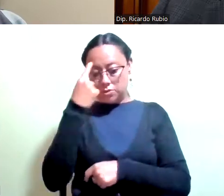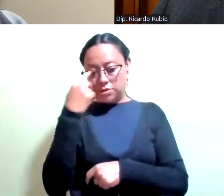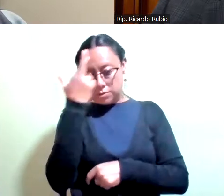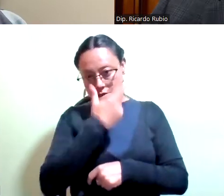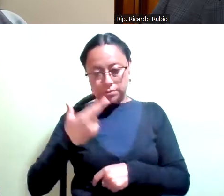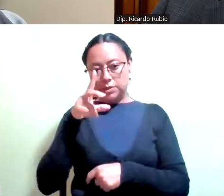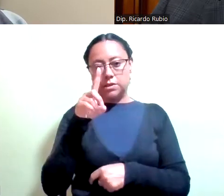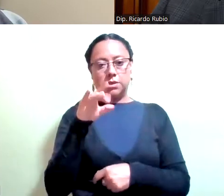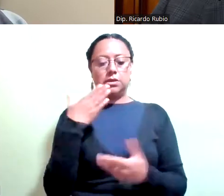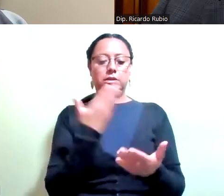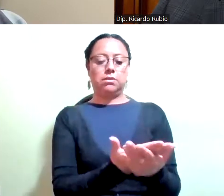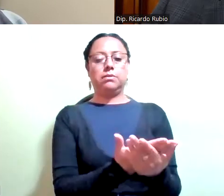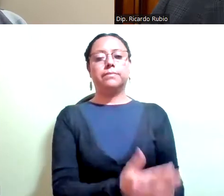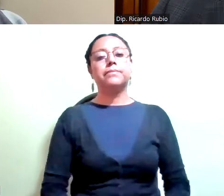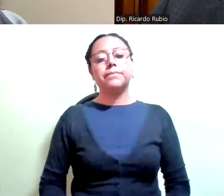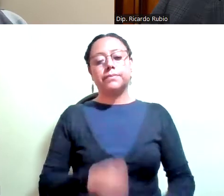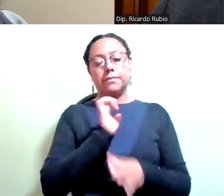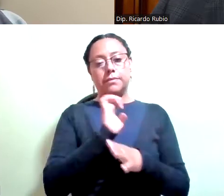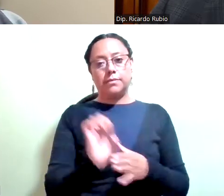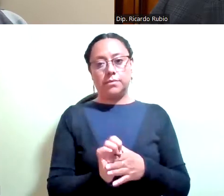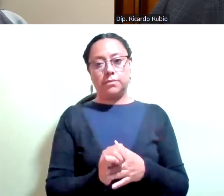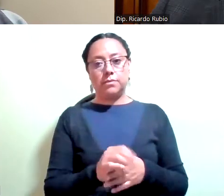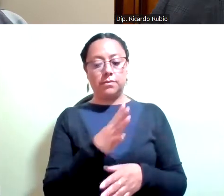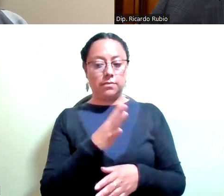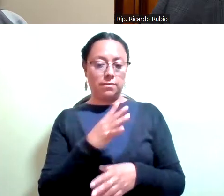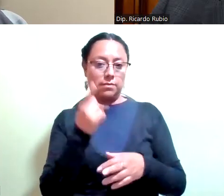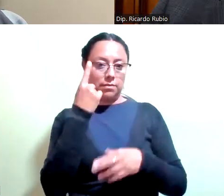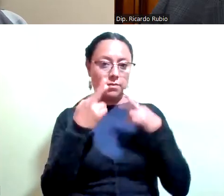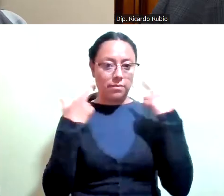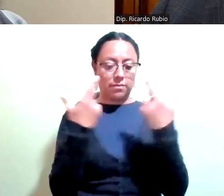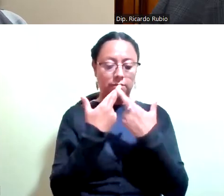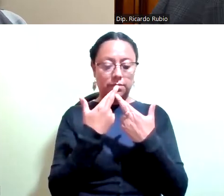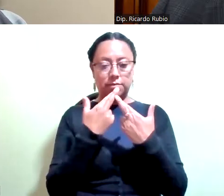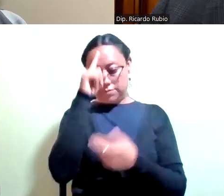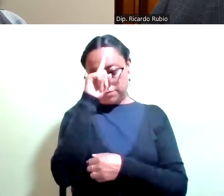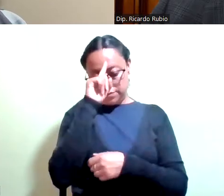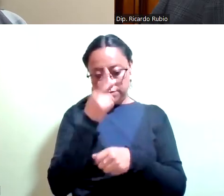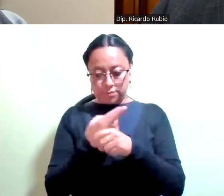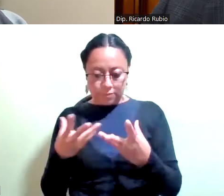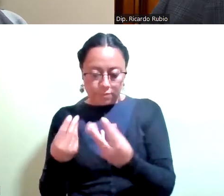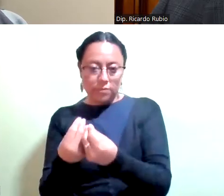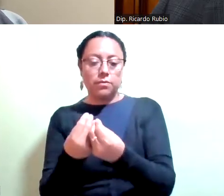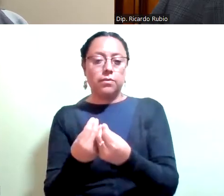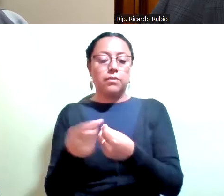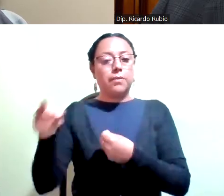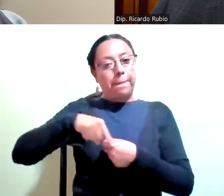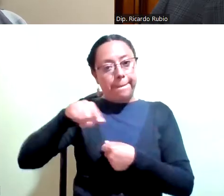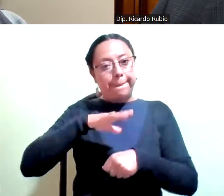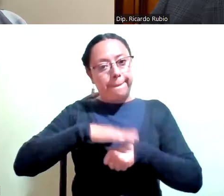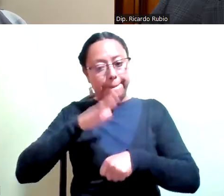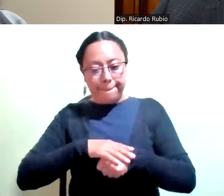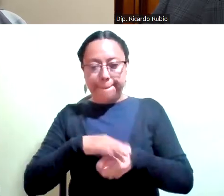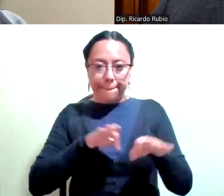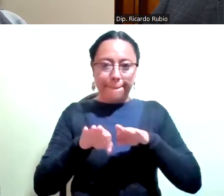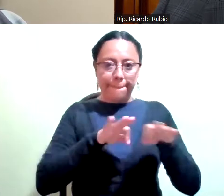eso la intención de que exista una mesa de asesores es que planchen ellos lo más que se pueda, que nos lo comuniquen y ya lo que quede encorchetado, pues